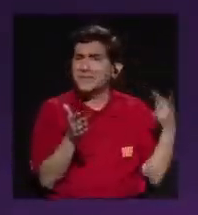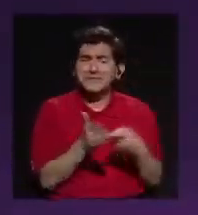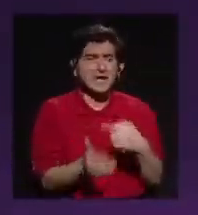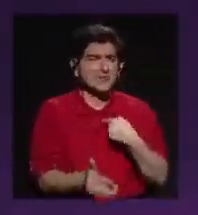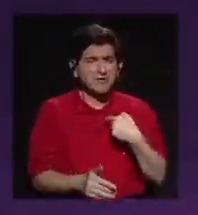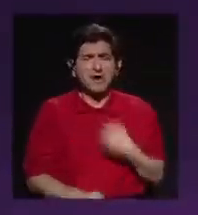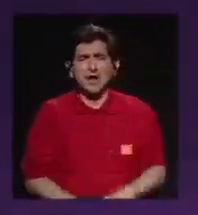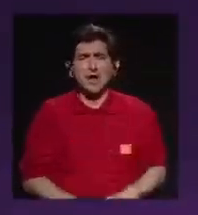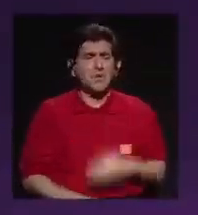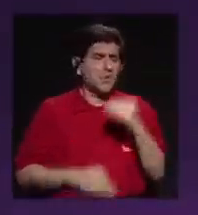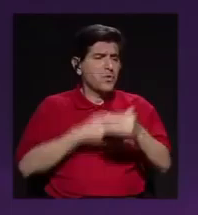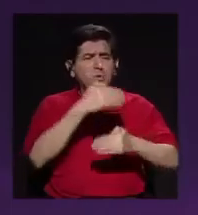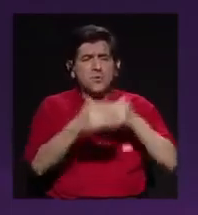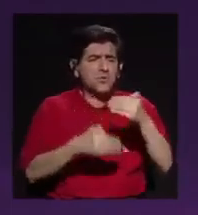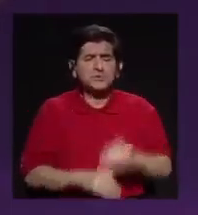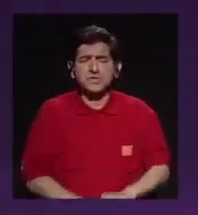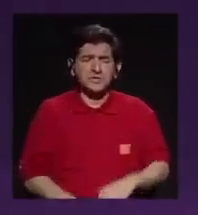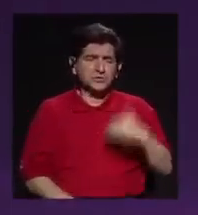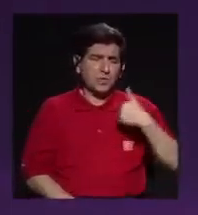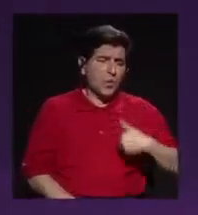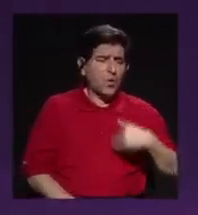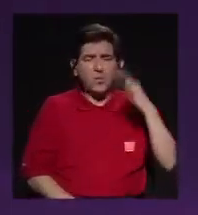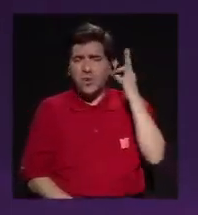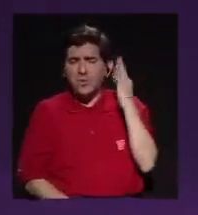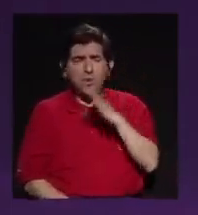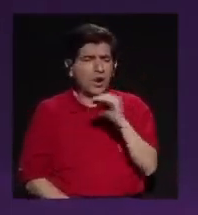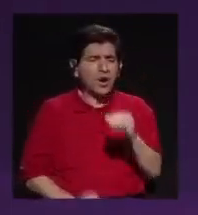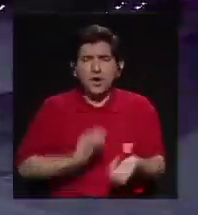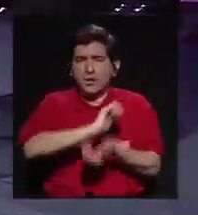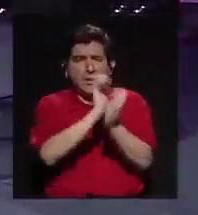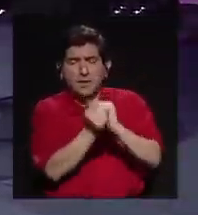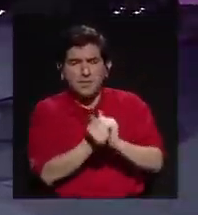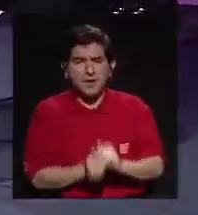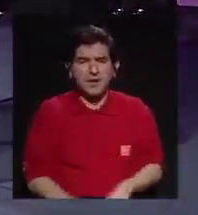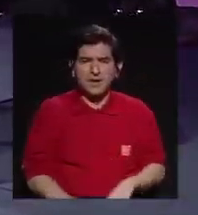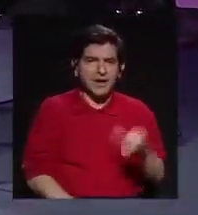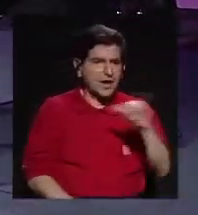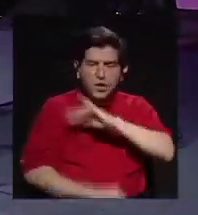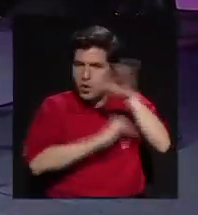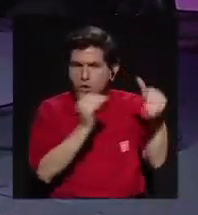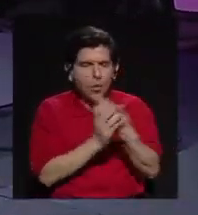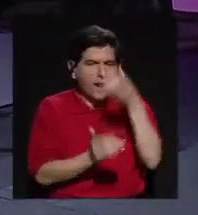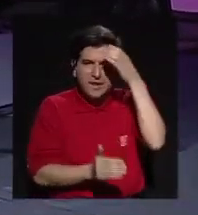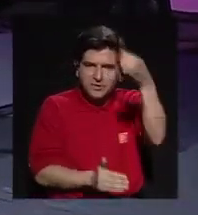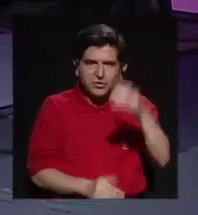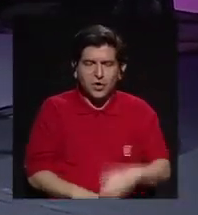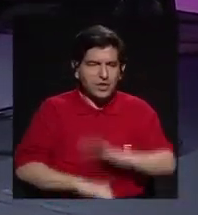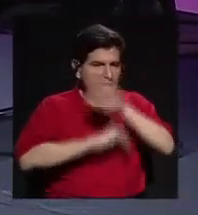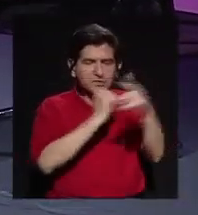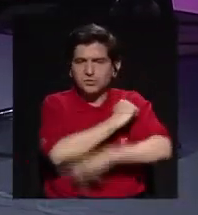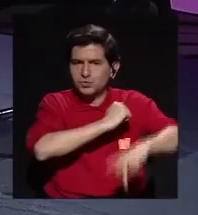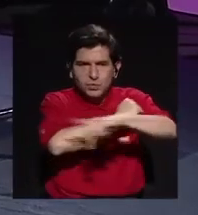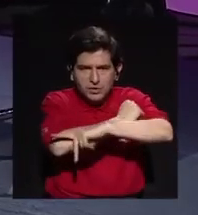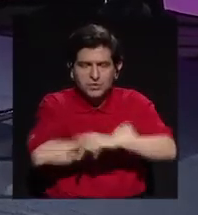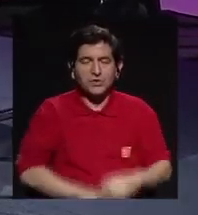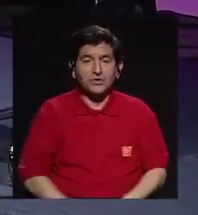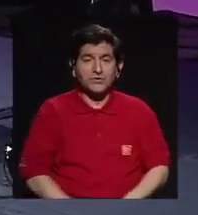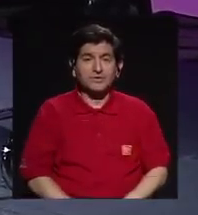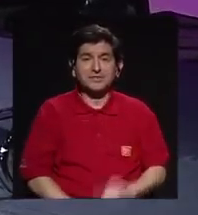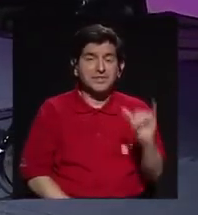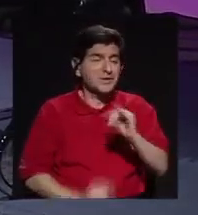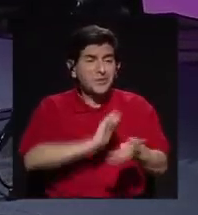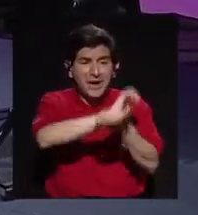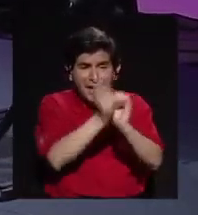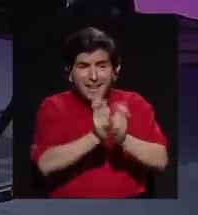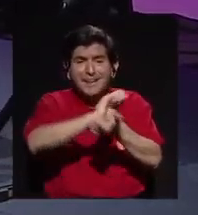unos se convertían en mujeres y en hombres y otros en hombres. Y además, y mujeres. Ese femenina no es igual en todas las culturas, eso, ni en además, todos los países, ni en toda la historia, y cambia, y